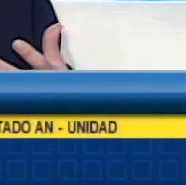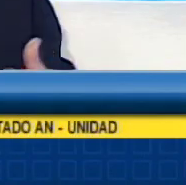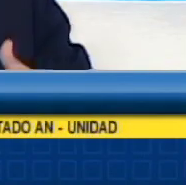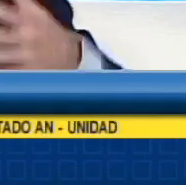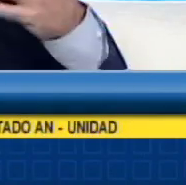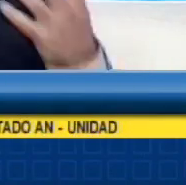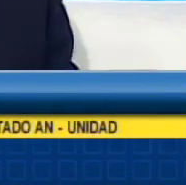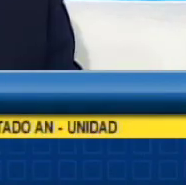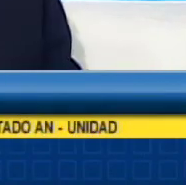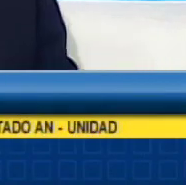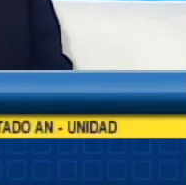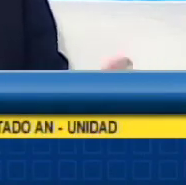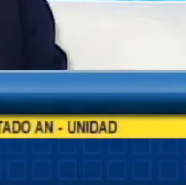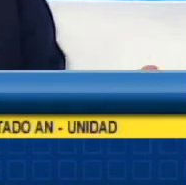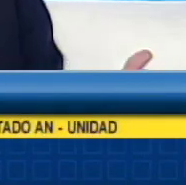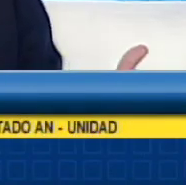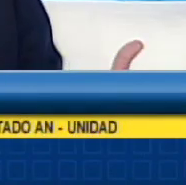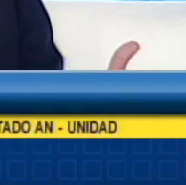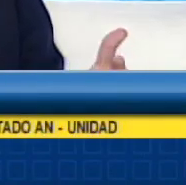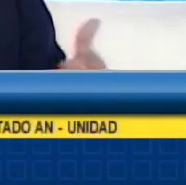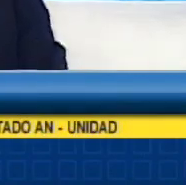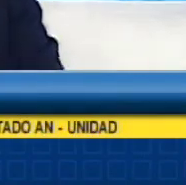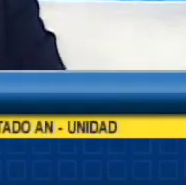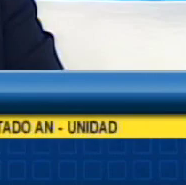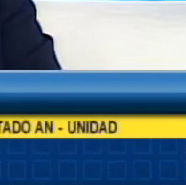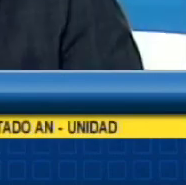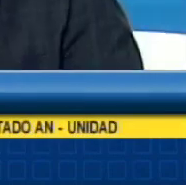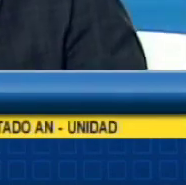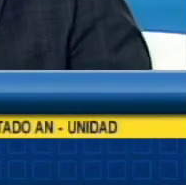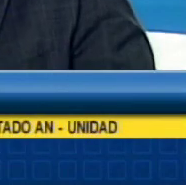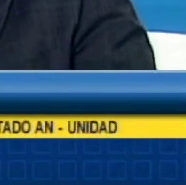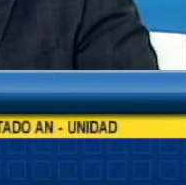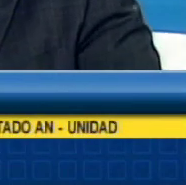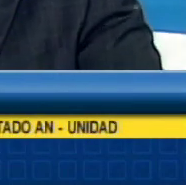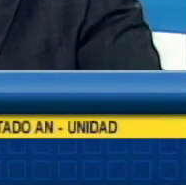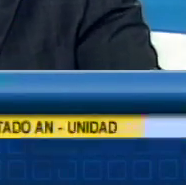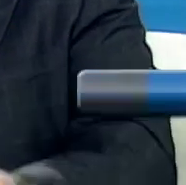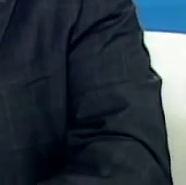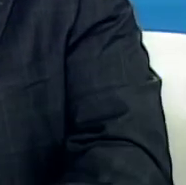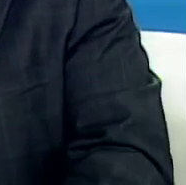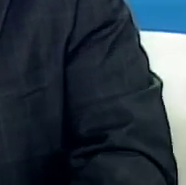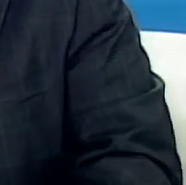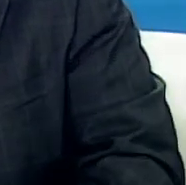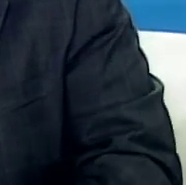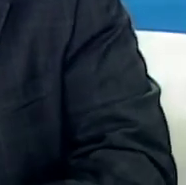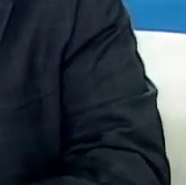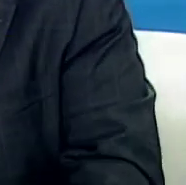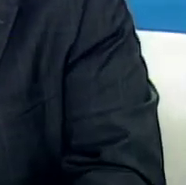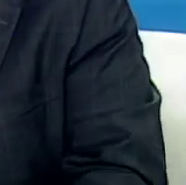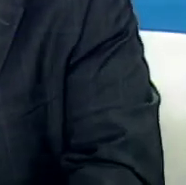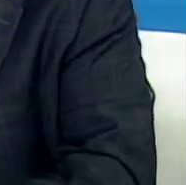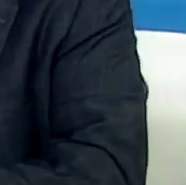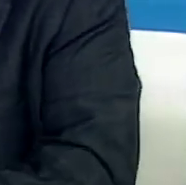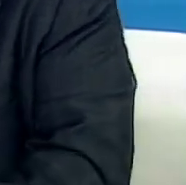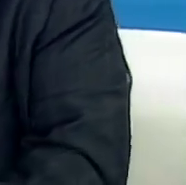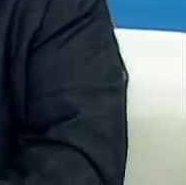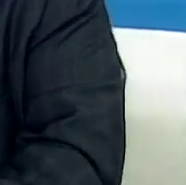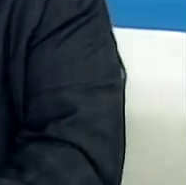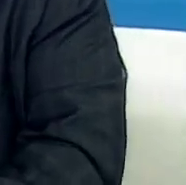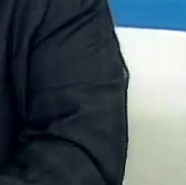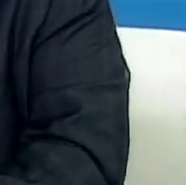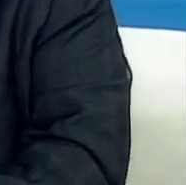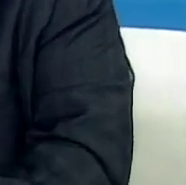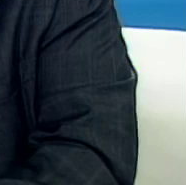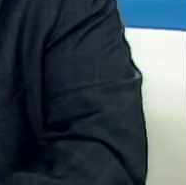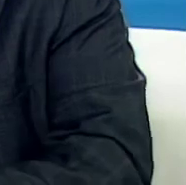país que se desarrolle, creando riqueza. Borges, por ejemplo, entiendo que está sugiriendo que el diálogo vaya más allá de temas como